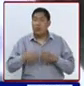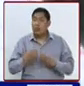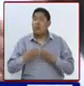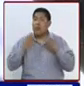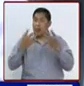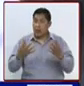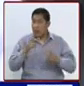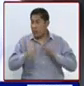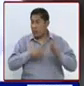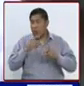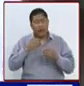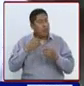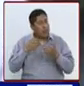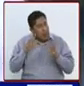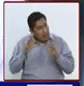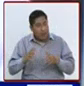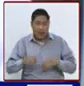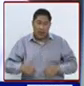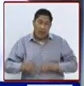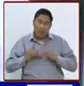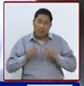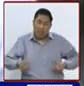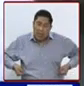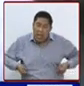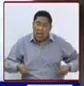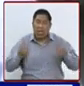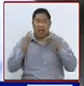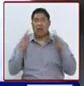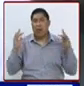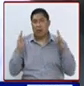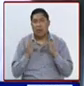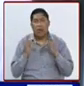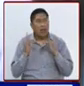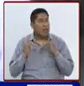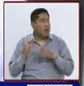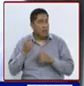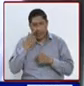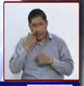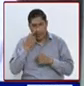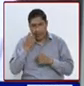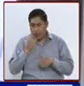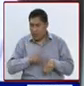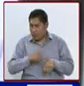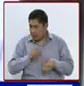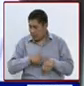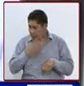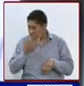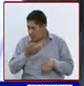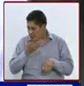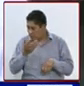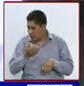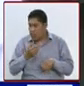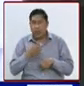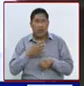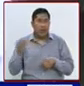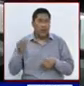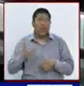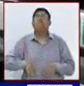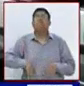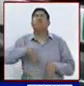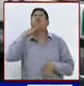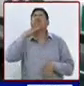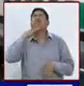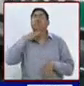a la población, les atendíamos, camillas, silla de ruedas, con lo que teníamos, porque ha habido un momento en el que prácticamente